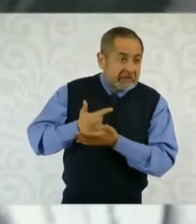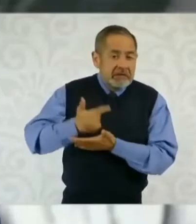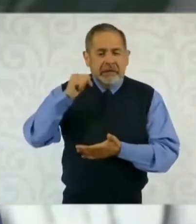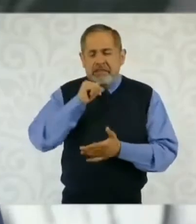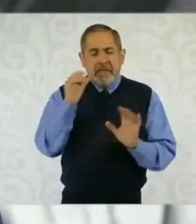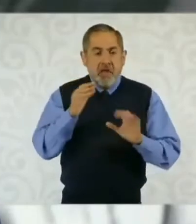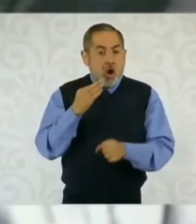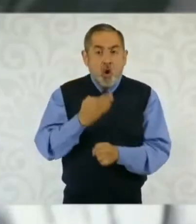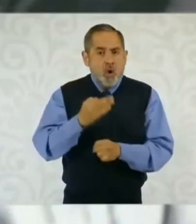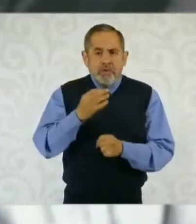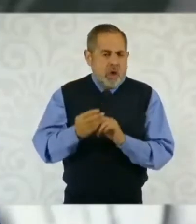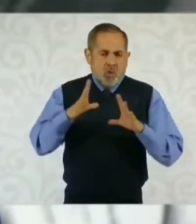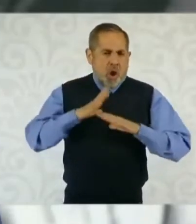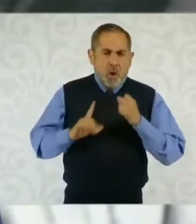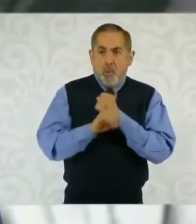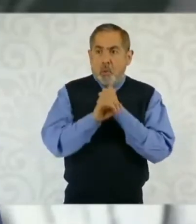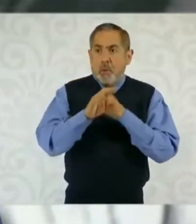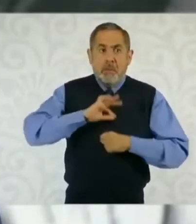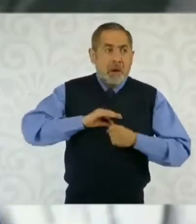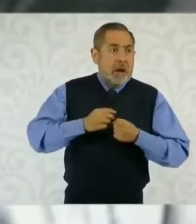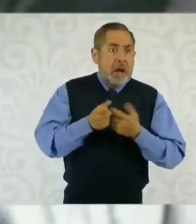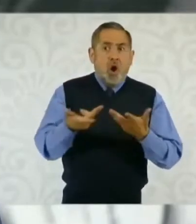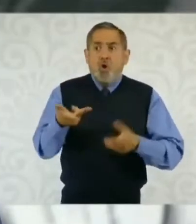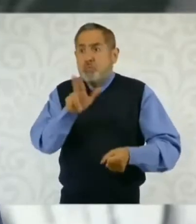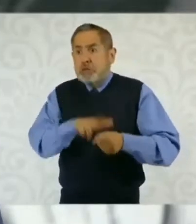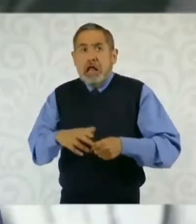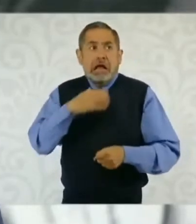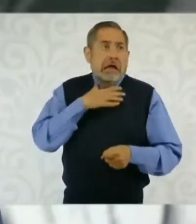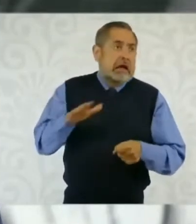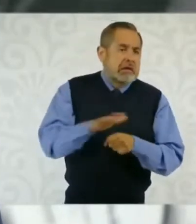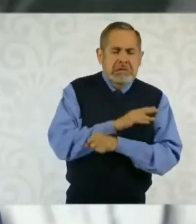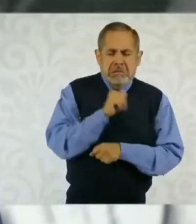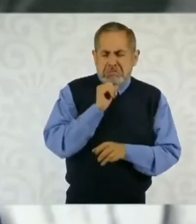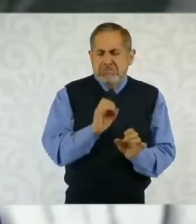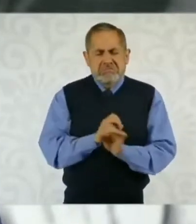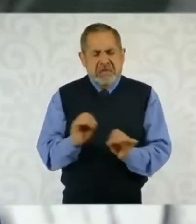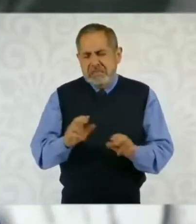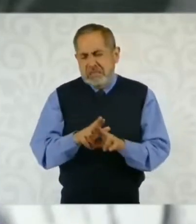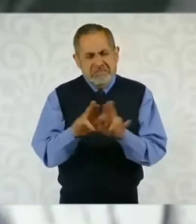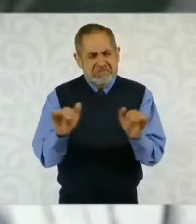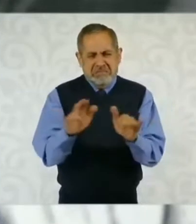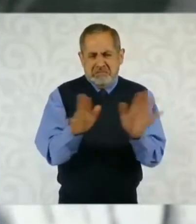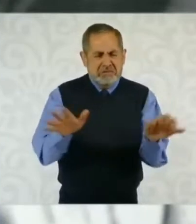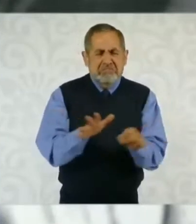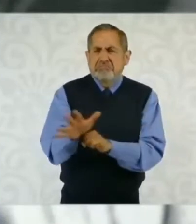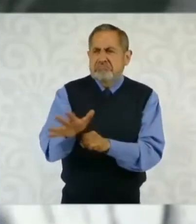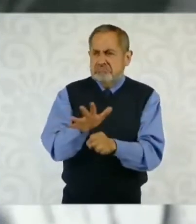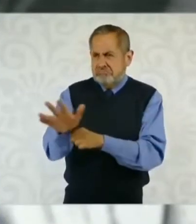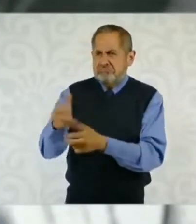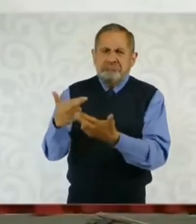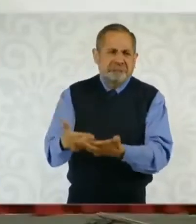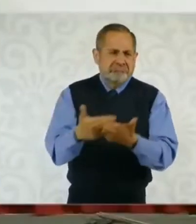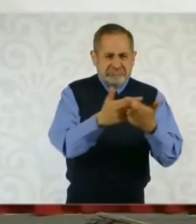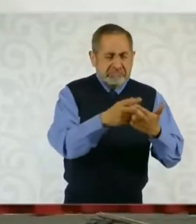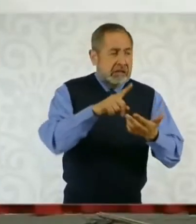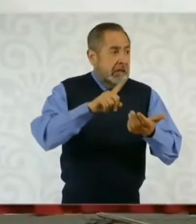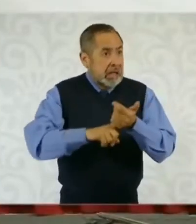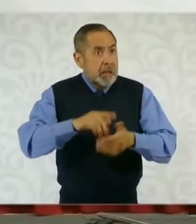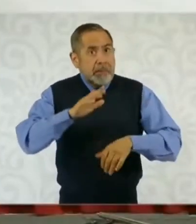momento no tenemos un problema de hospitalización ni problemas severos en relación a la